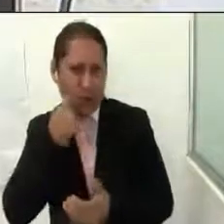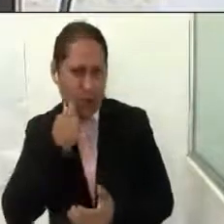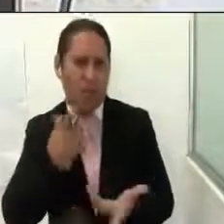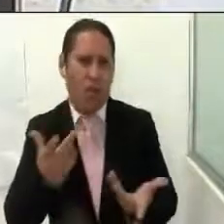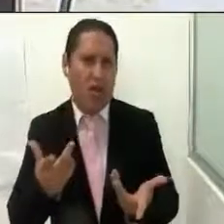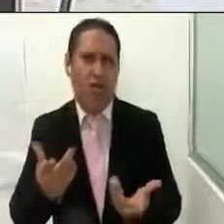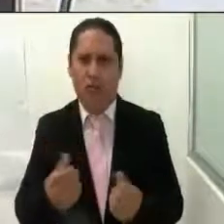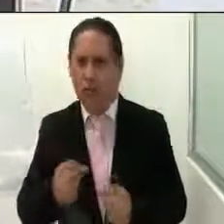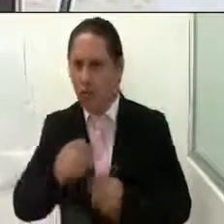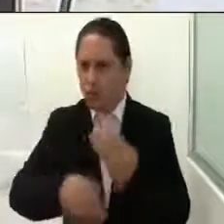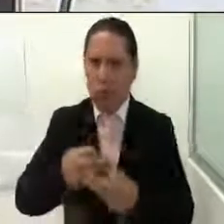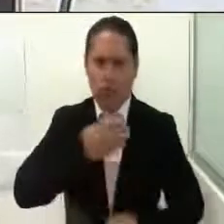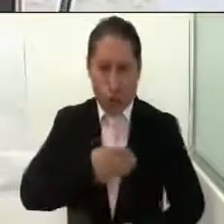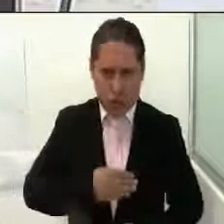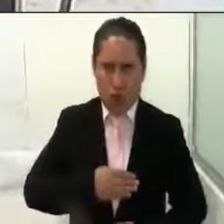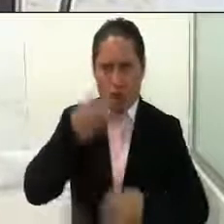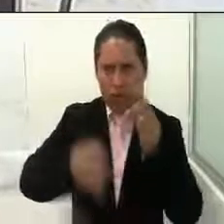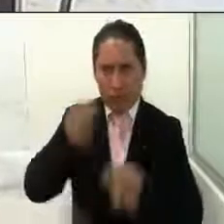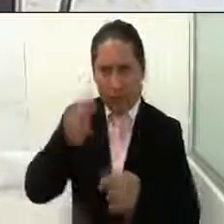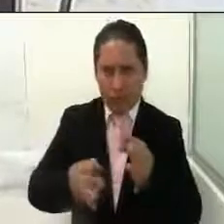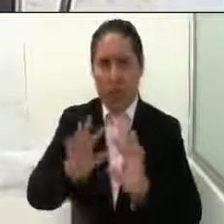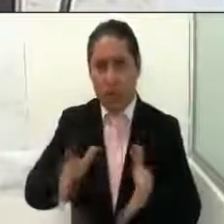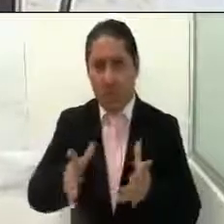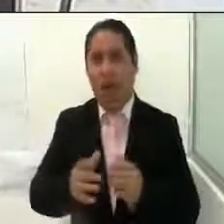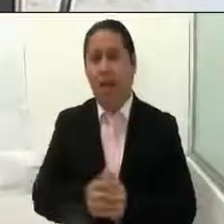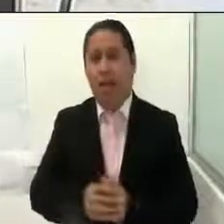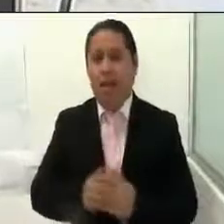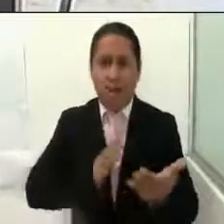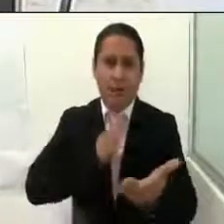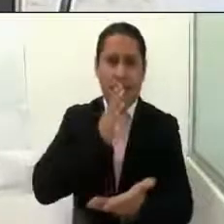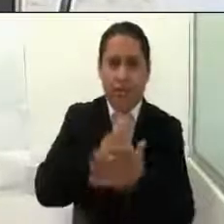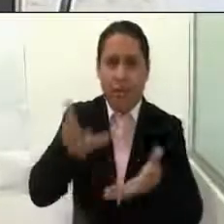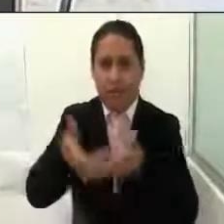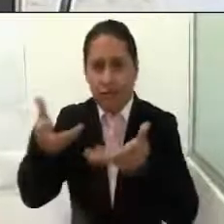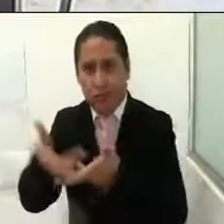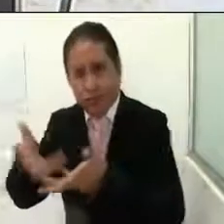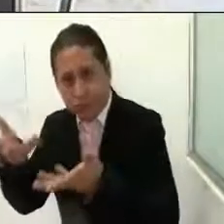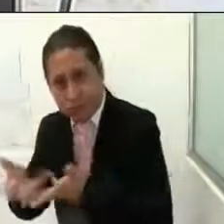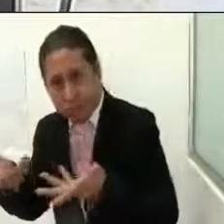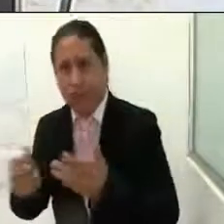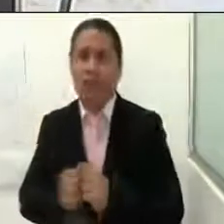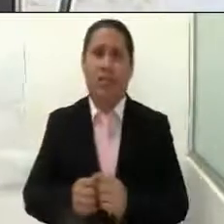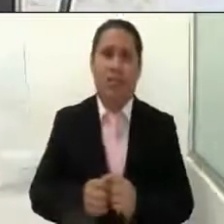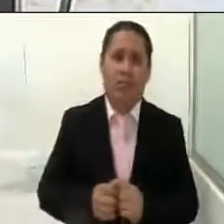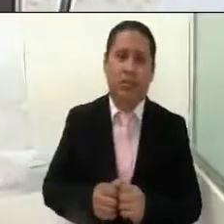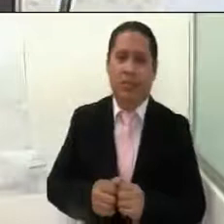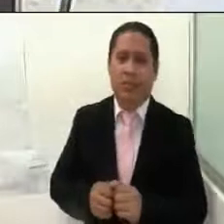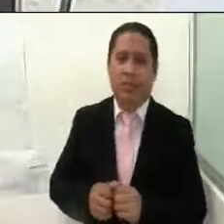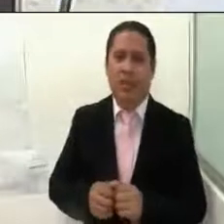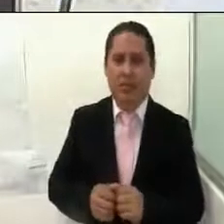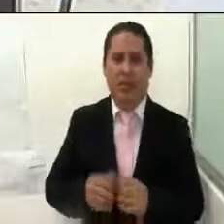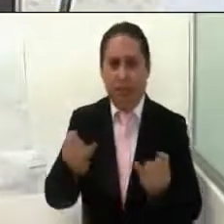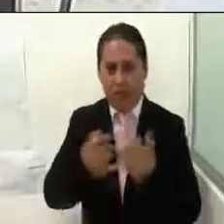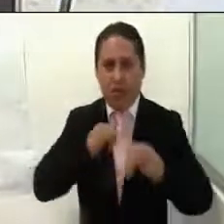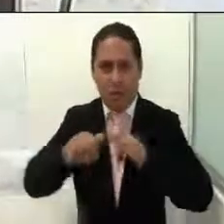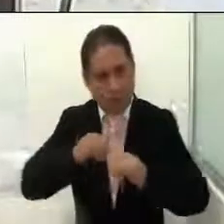equidad fiscal se realizaron levantamientos físicos de predios armando del armando armado de la cartografía digital